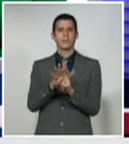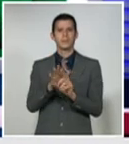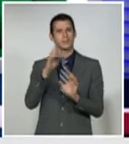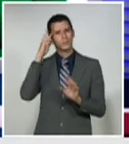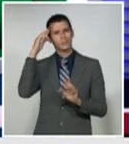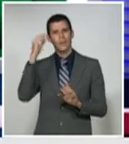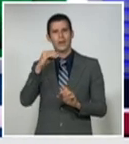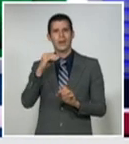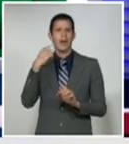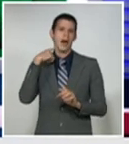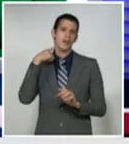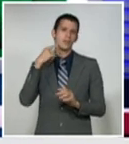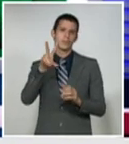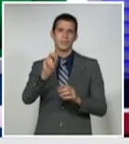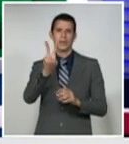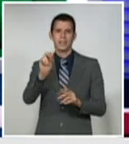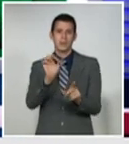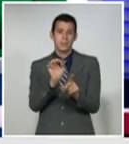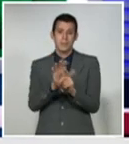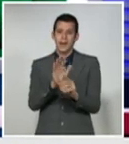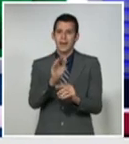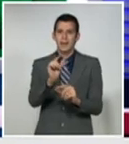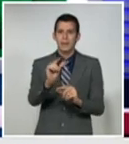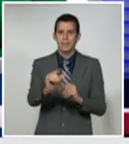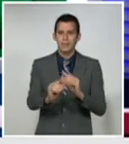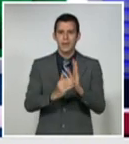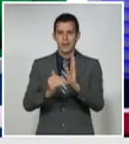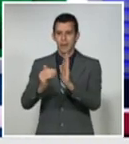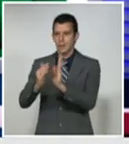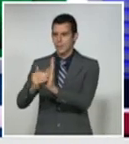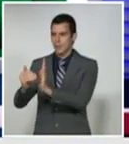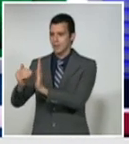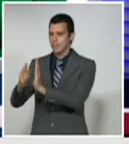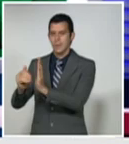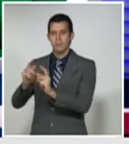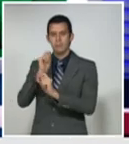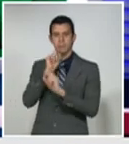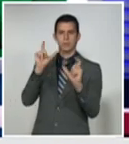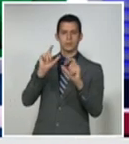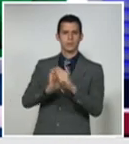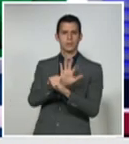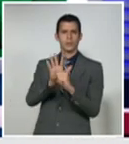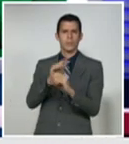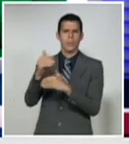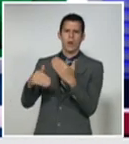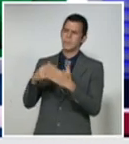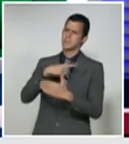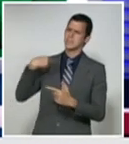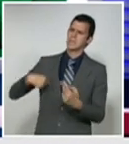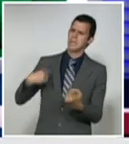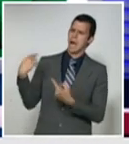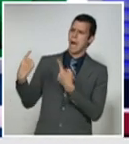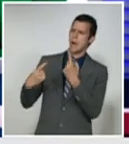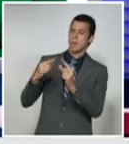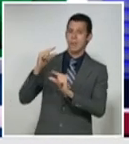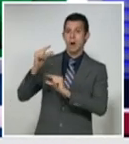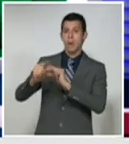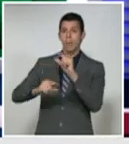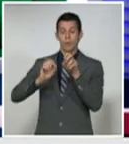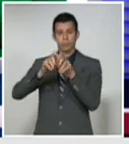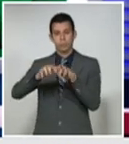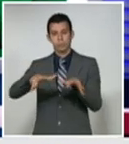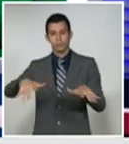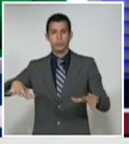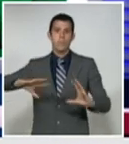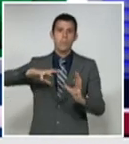2020 y que lamentablemente el balance de personas que han tenido la enfermedad, de